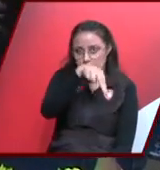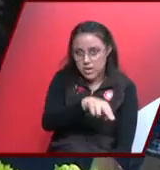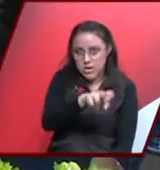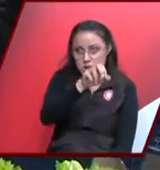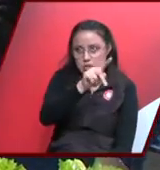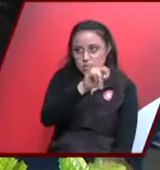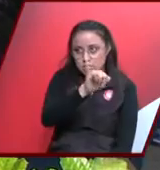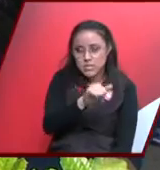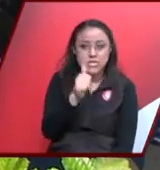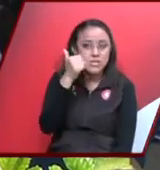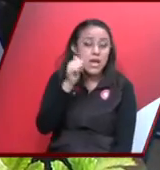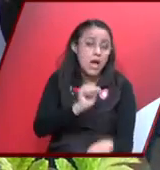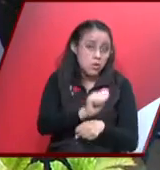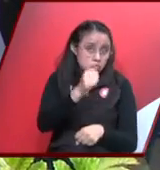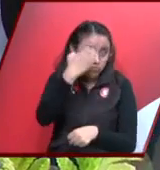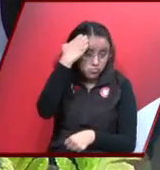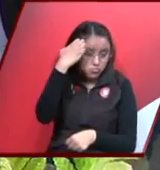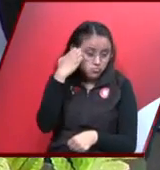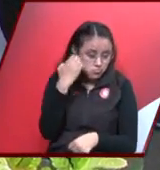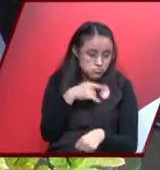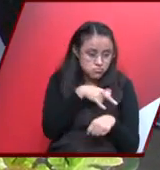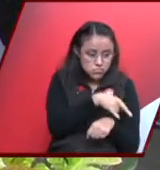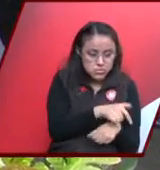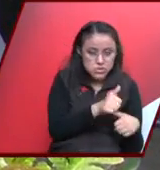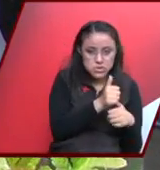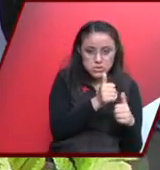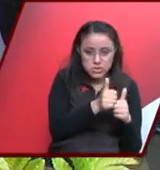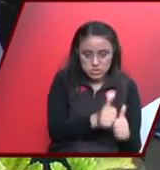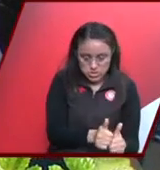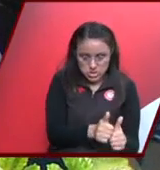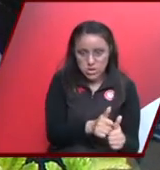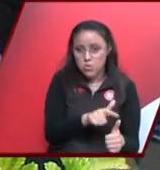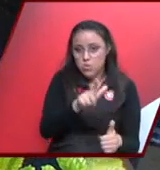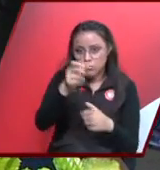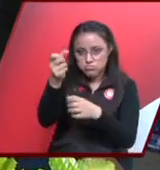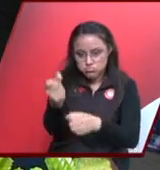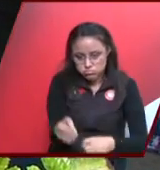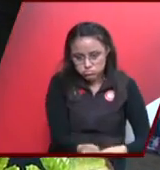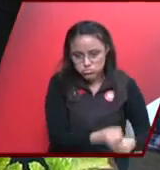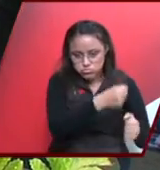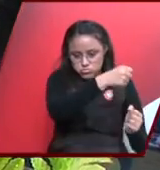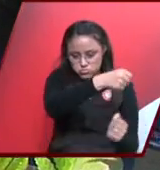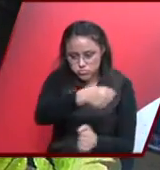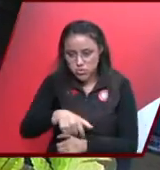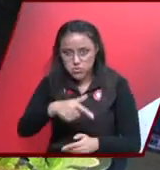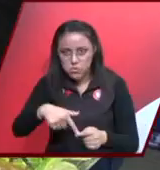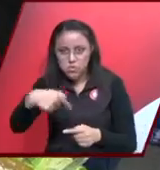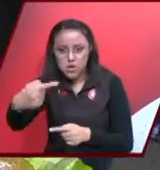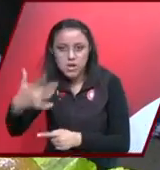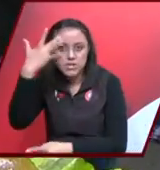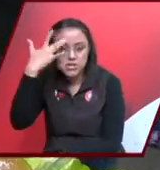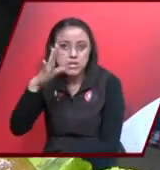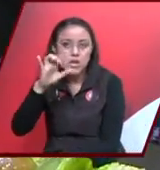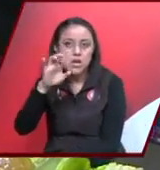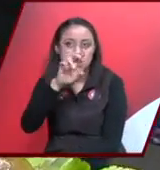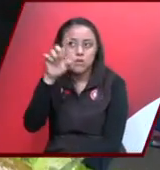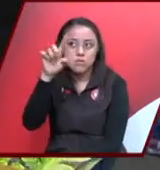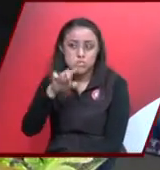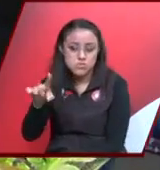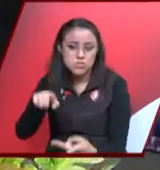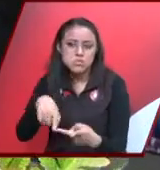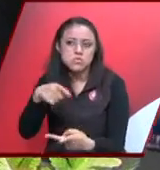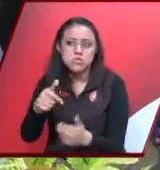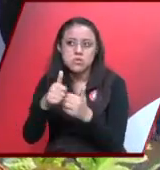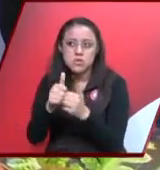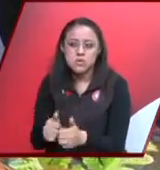y trasladarse cómodamente en trajinera a el pueblo de Santa Cruz sobre el canal nacional y llegando al